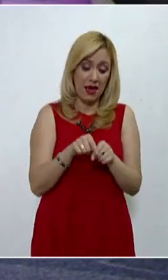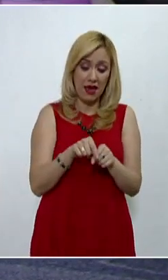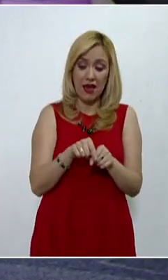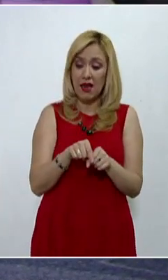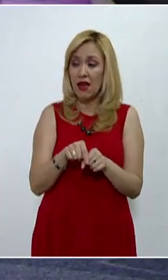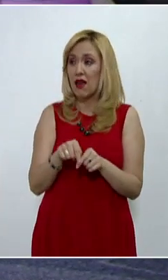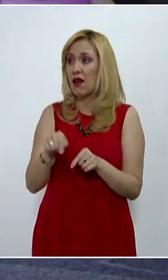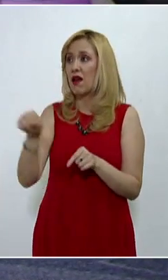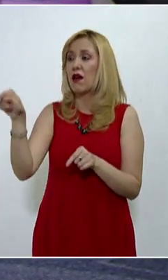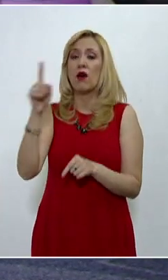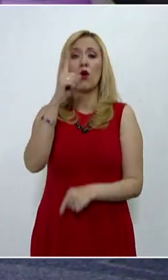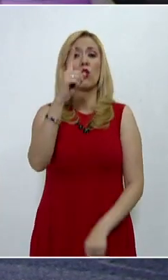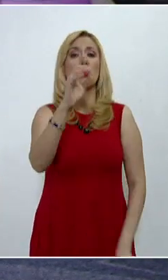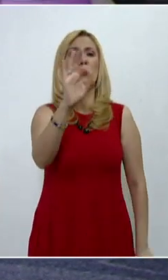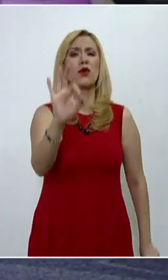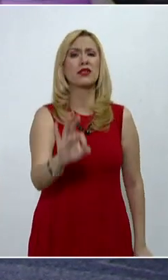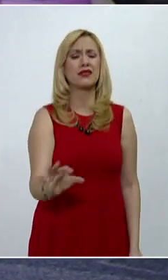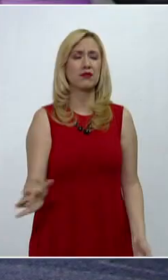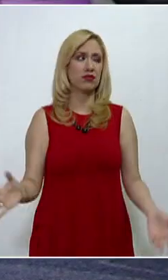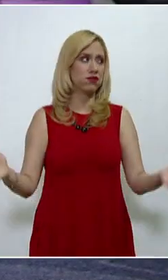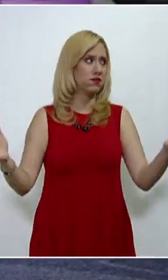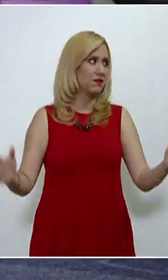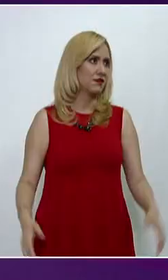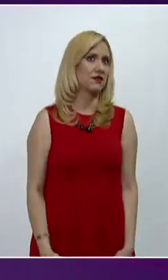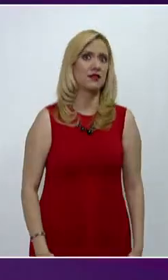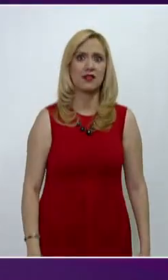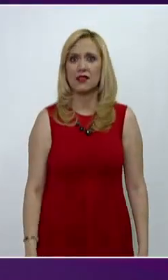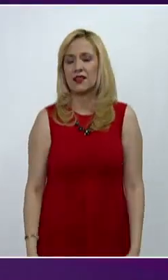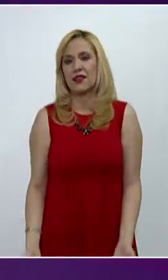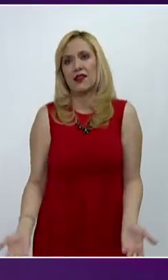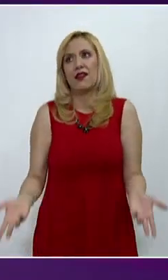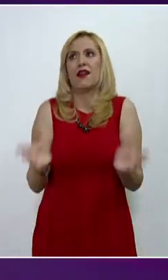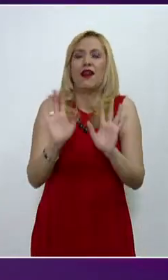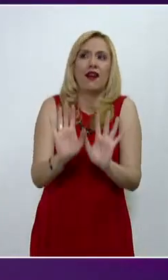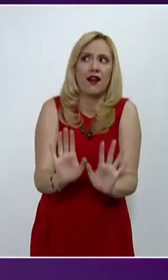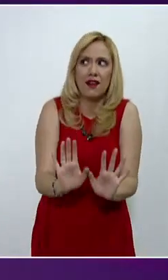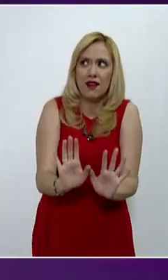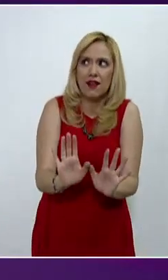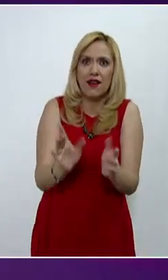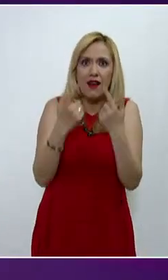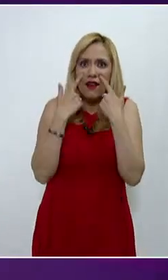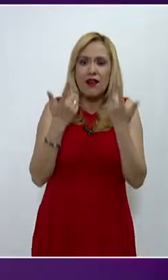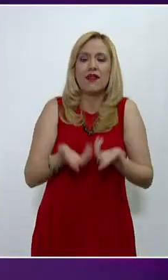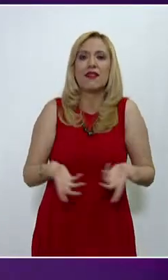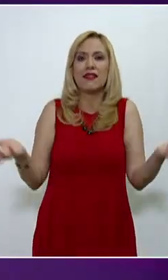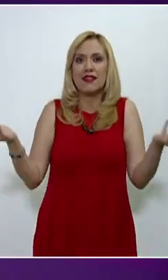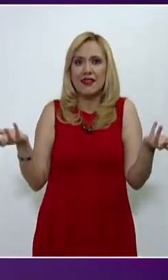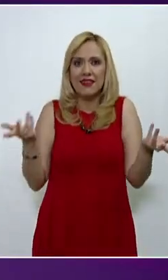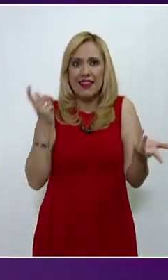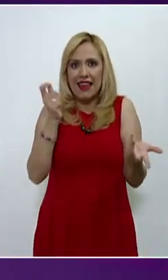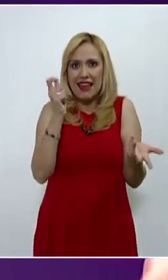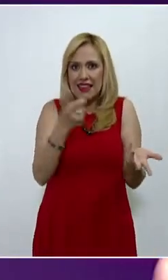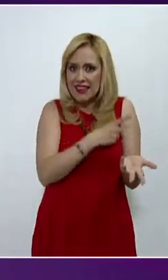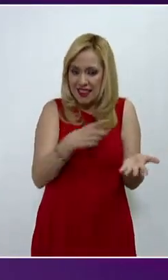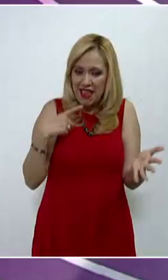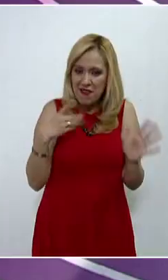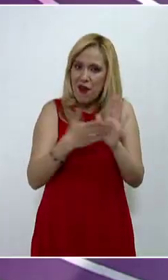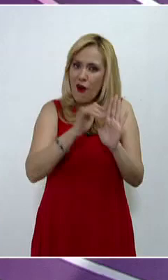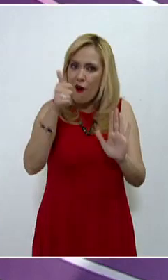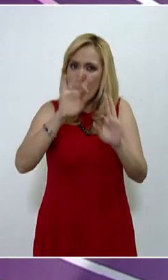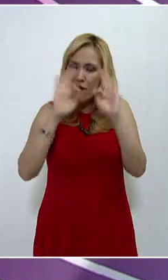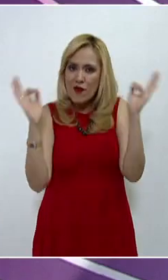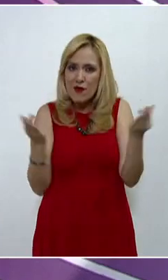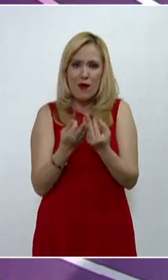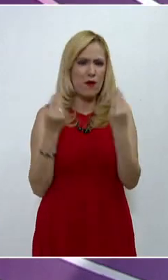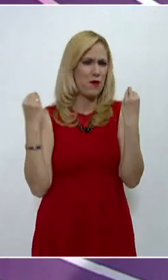por mucho menos del 1%, ¿sabes? Entonces, ahí es donde dices, a ver, vamos a generar una medida cautelar como...